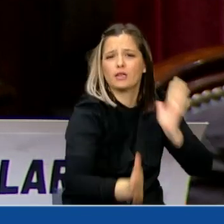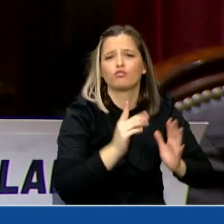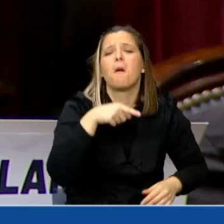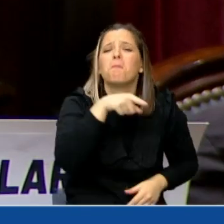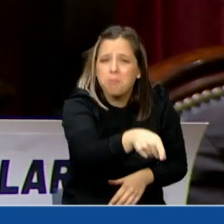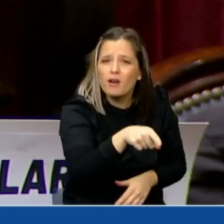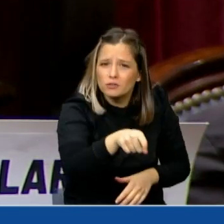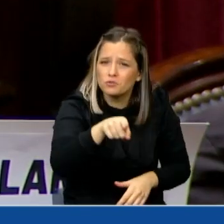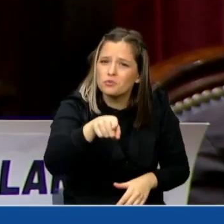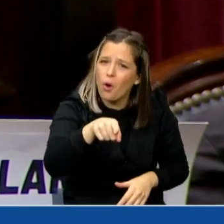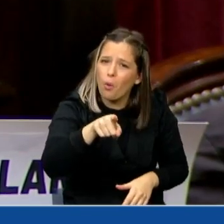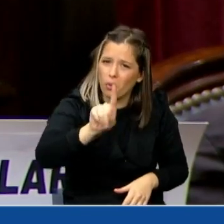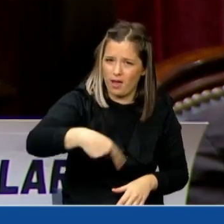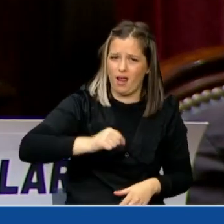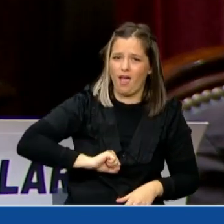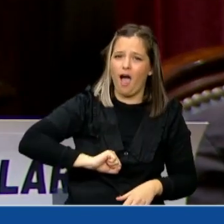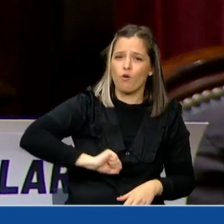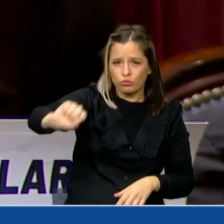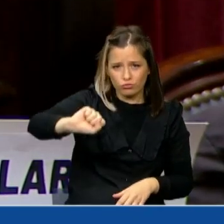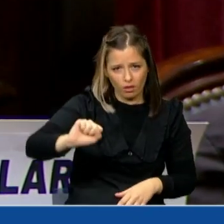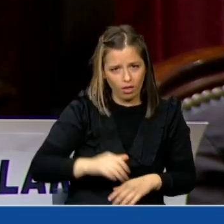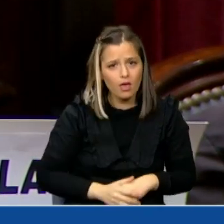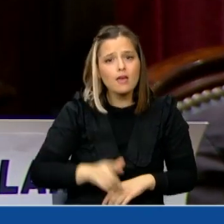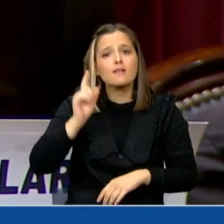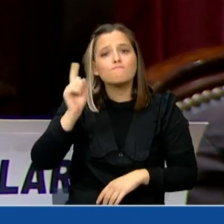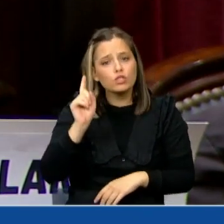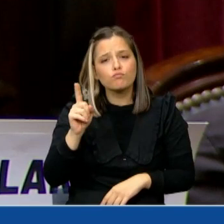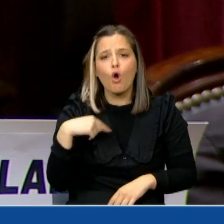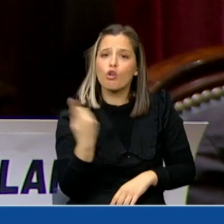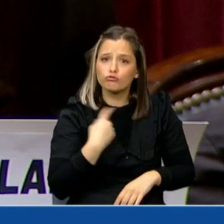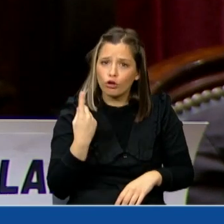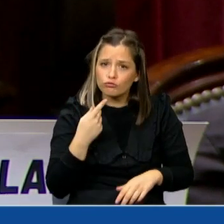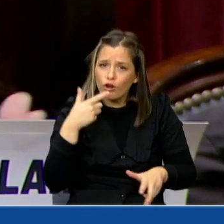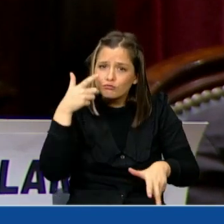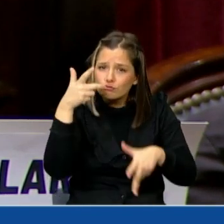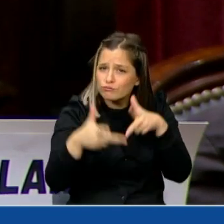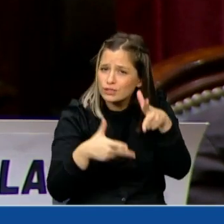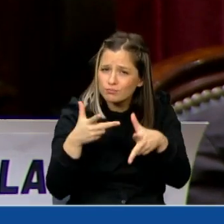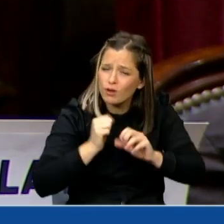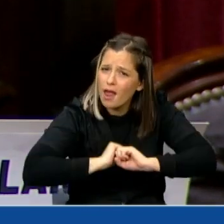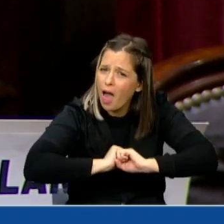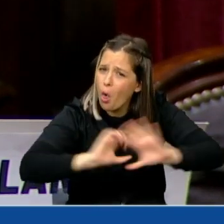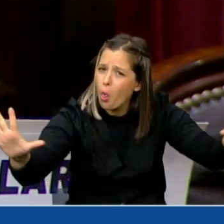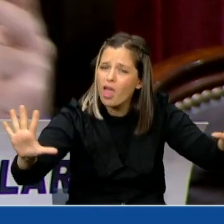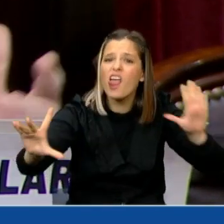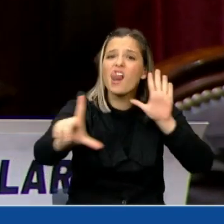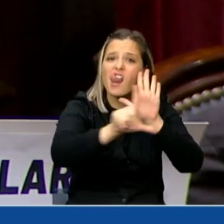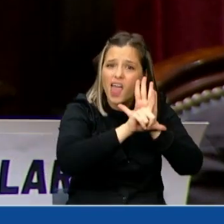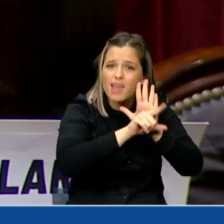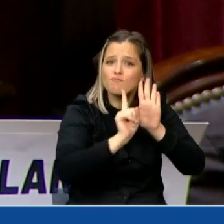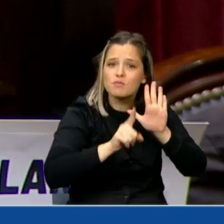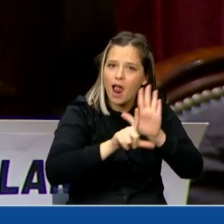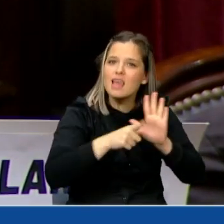dijo Roberto Gargarella en Clarín, no lo decimos solamente nosotros. Estas leyes antiprotestas afectan